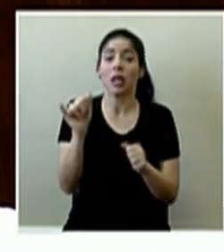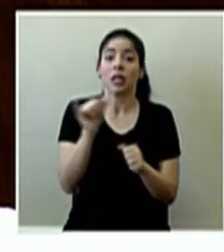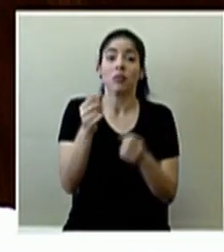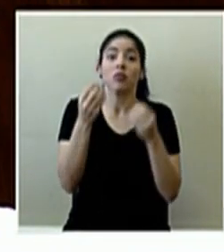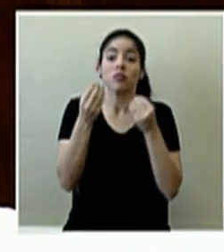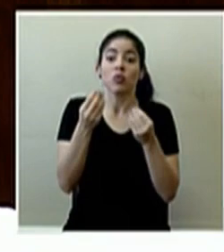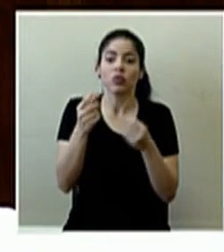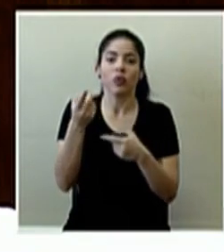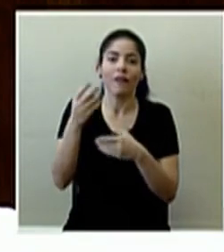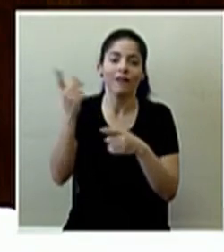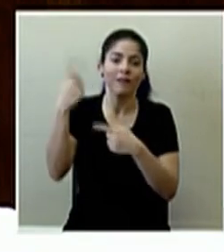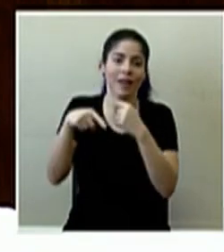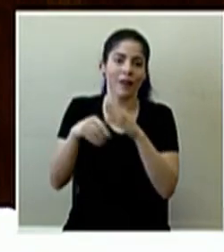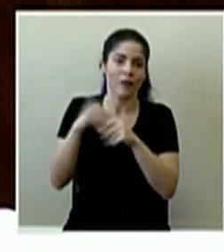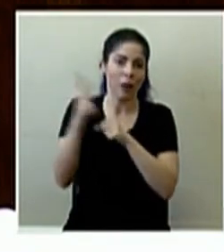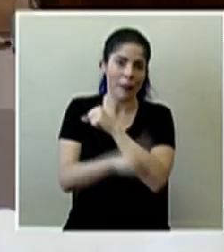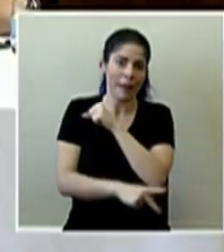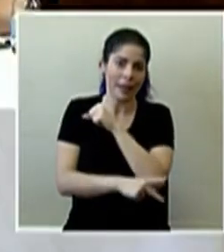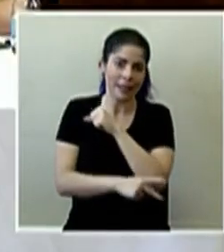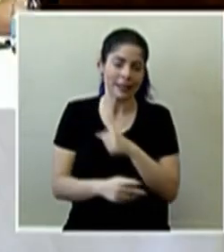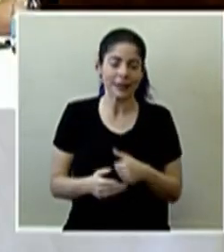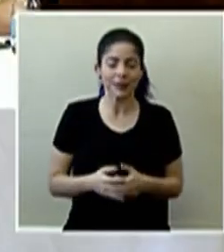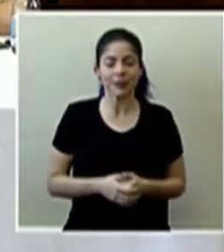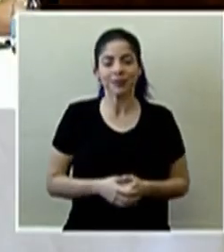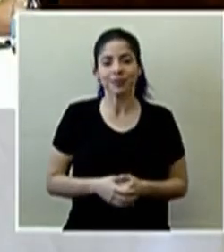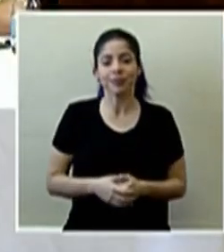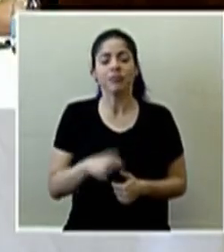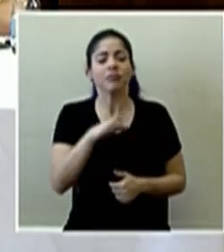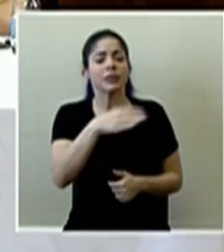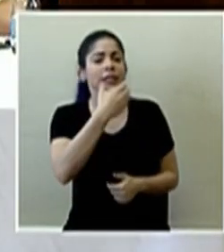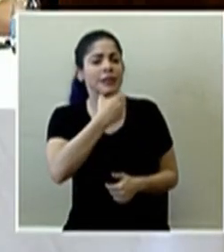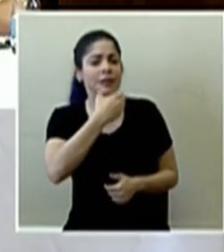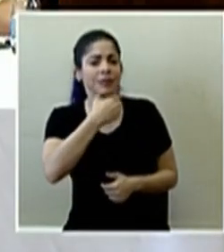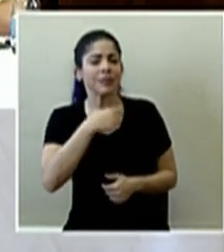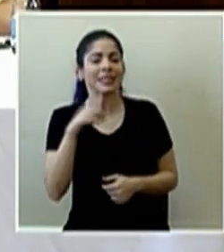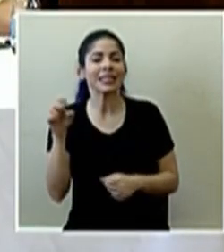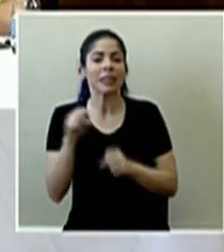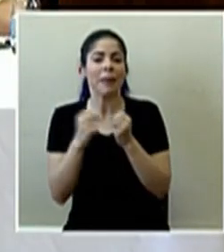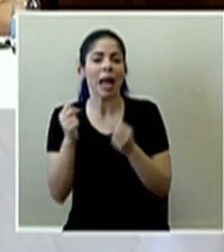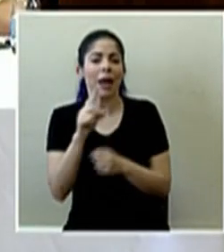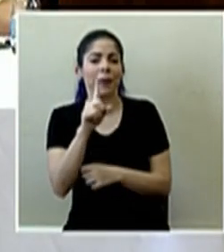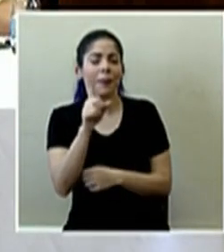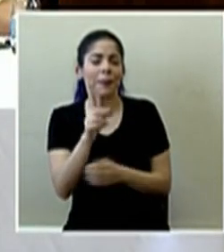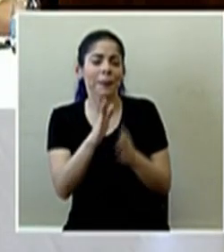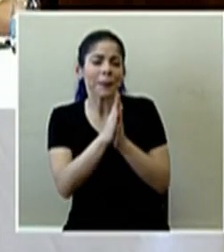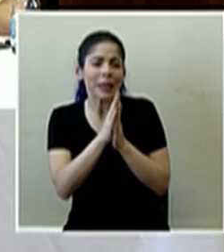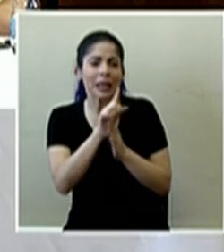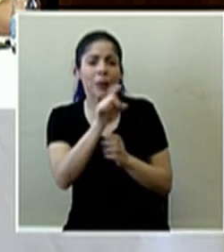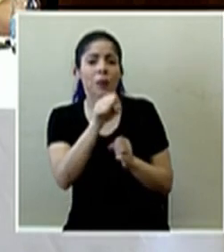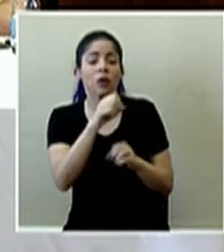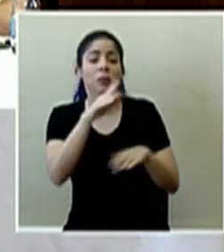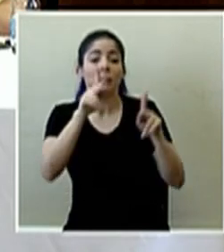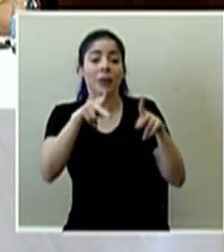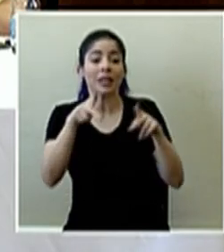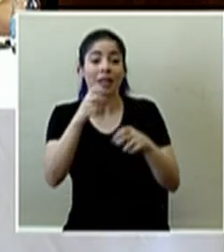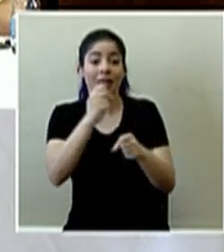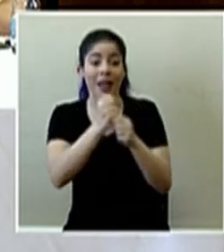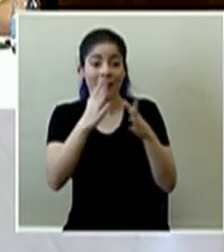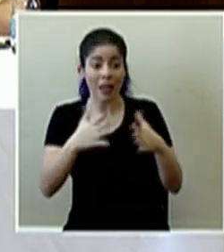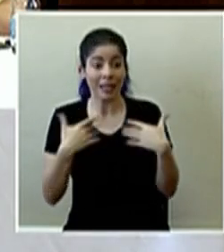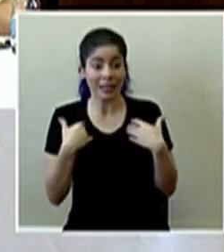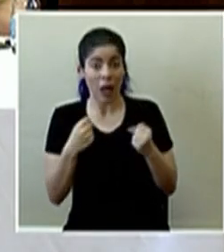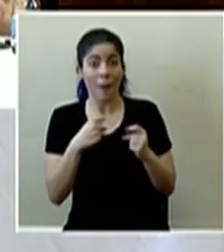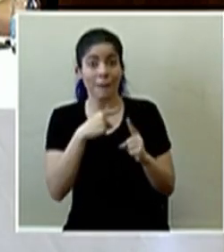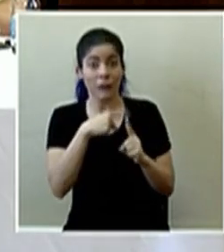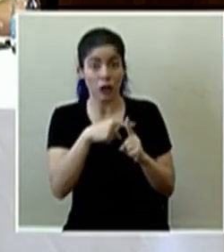son casos importados. Don Román, el seminario nos pide entrar en detalles sobre los casos positivos de funcionarios de salud y